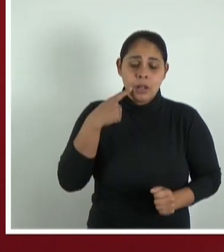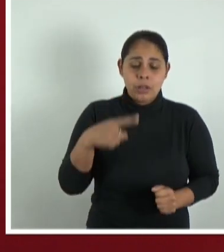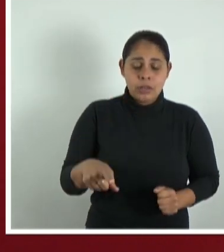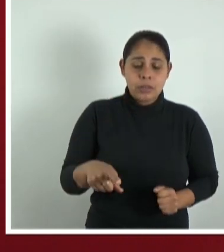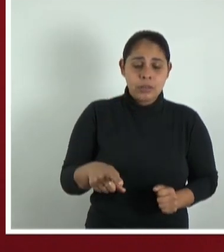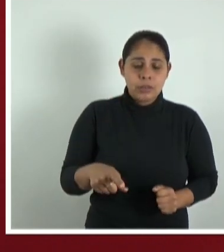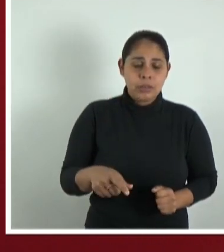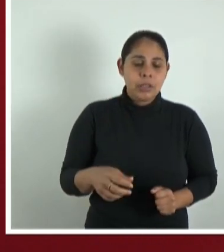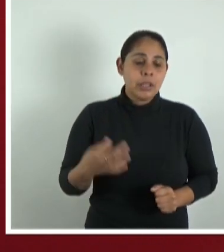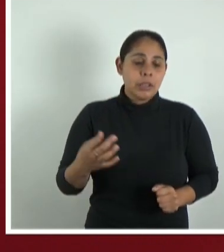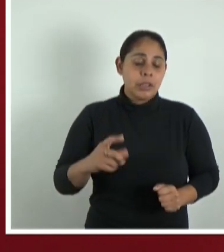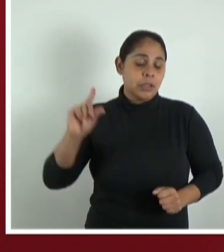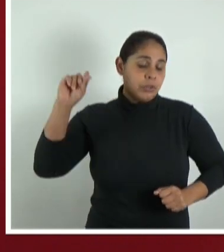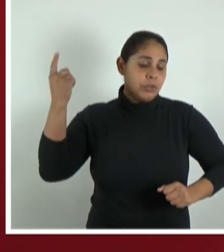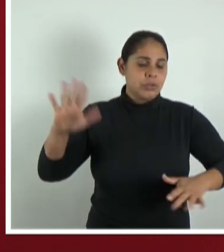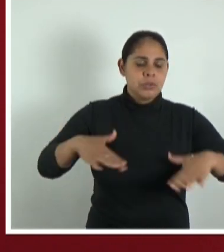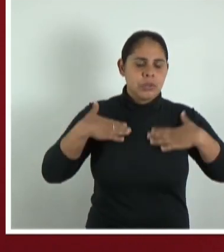mas el Dios de toda gracia,